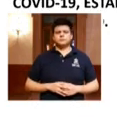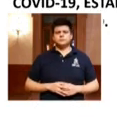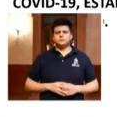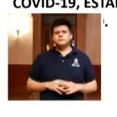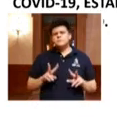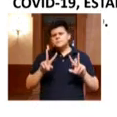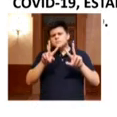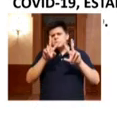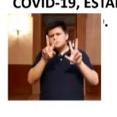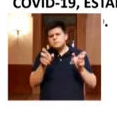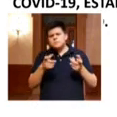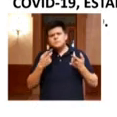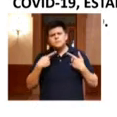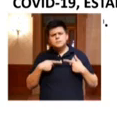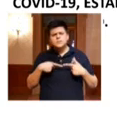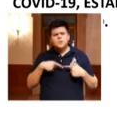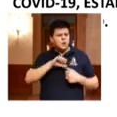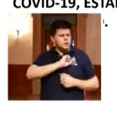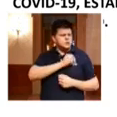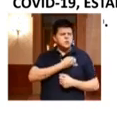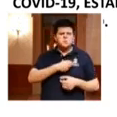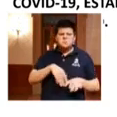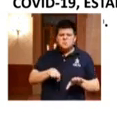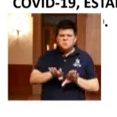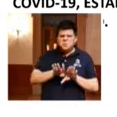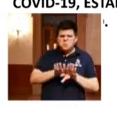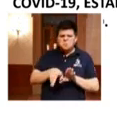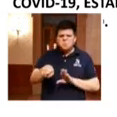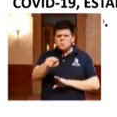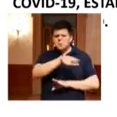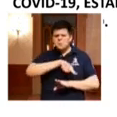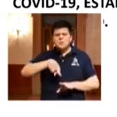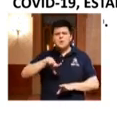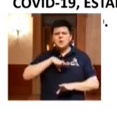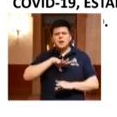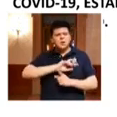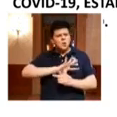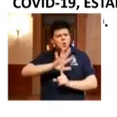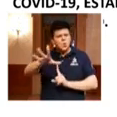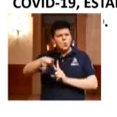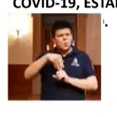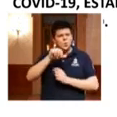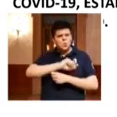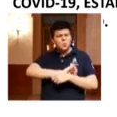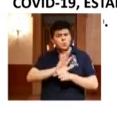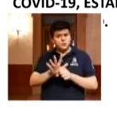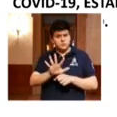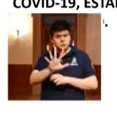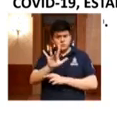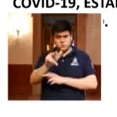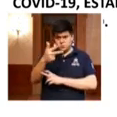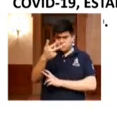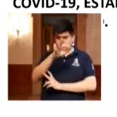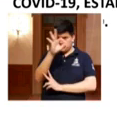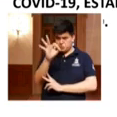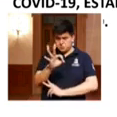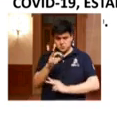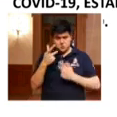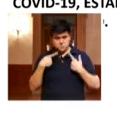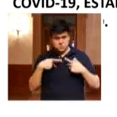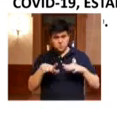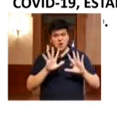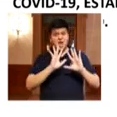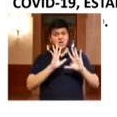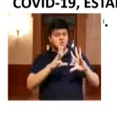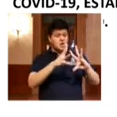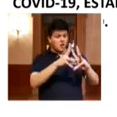El estatus de las personas que han tenido COVID-19 en el estado de Nuevo León, el 58% ya se recuperó,